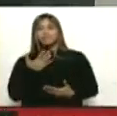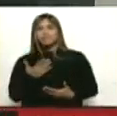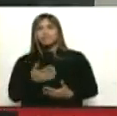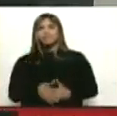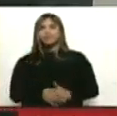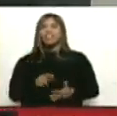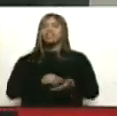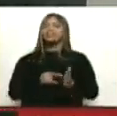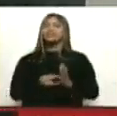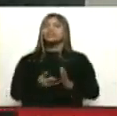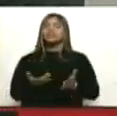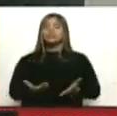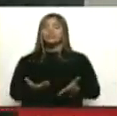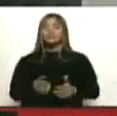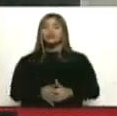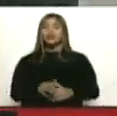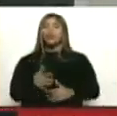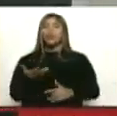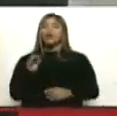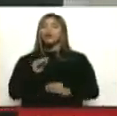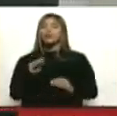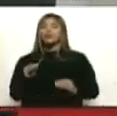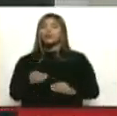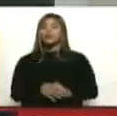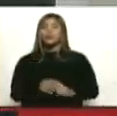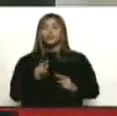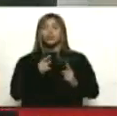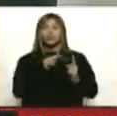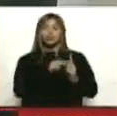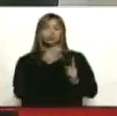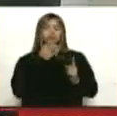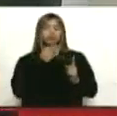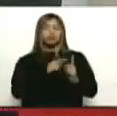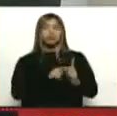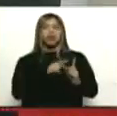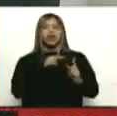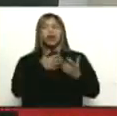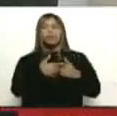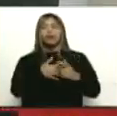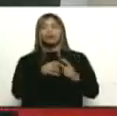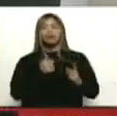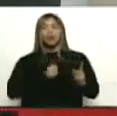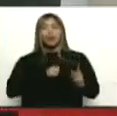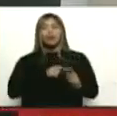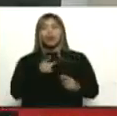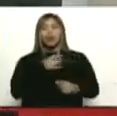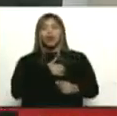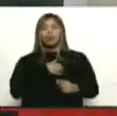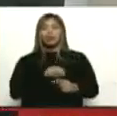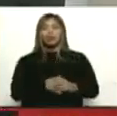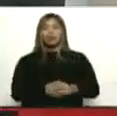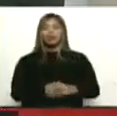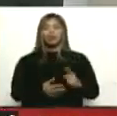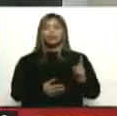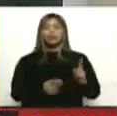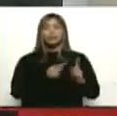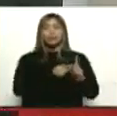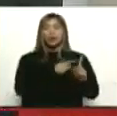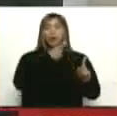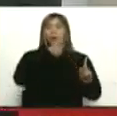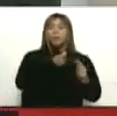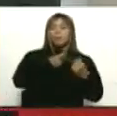Básicamente, ¿qué significaba? ¿Cuál es la advertencia estadounidense? Tú, en una empresa, qué sé yo, cualquier empresa que esté en Argentina, si le